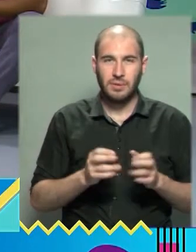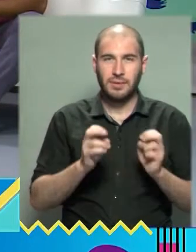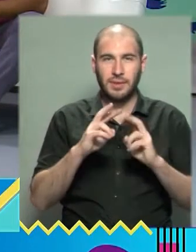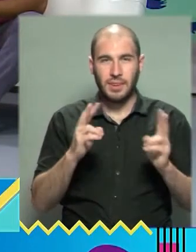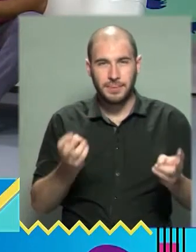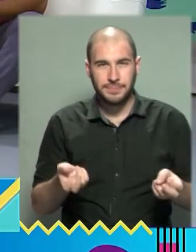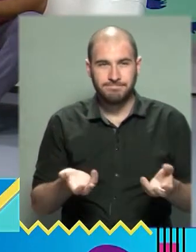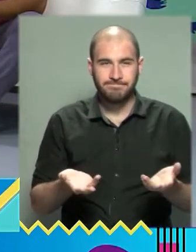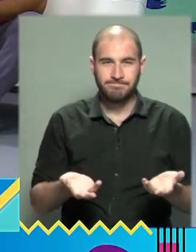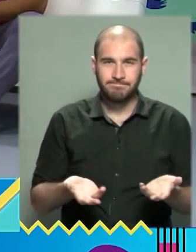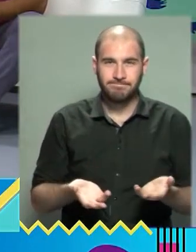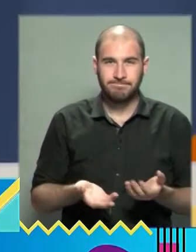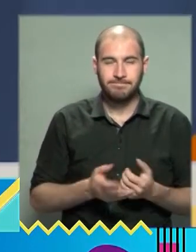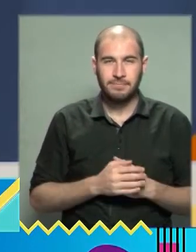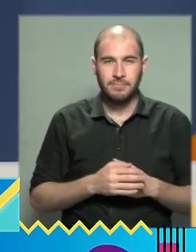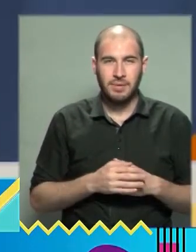viste, bastante